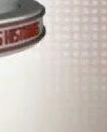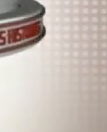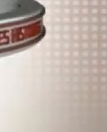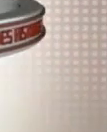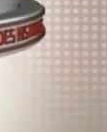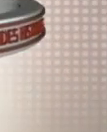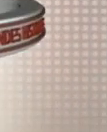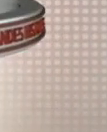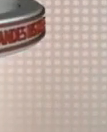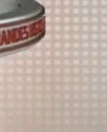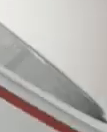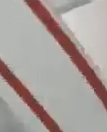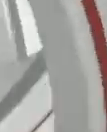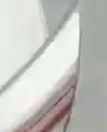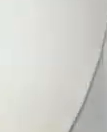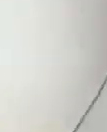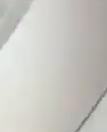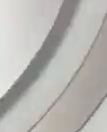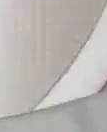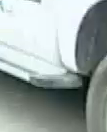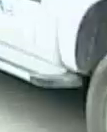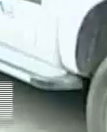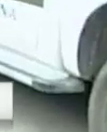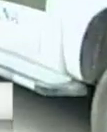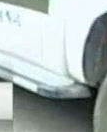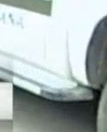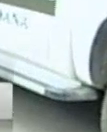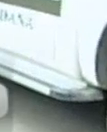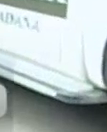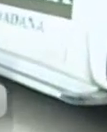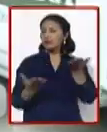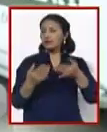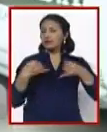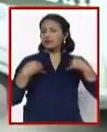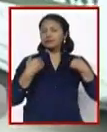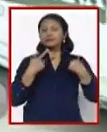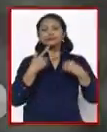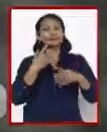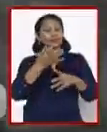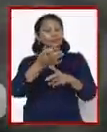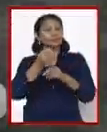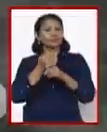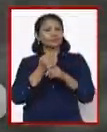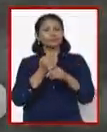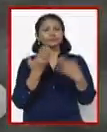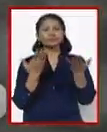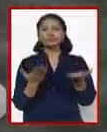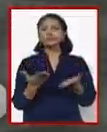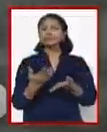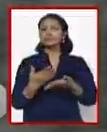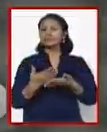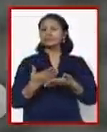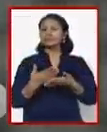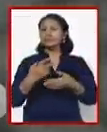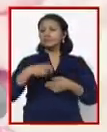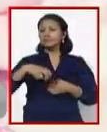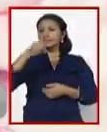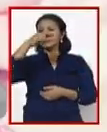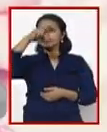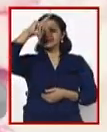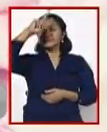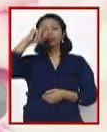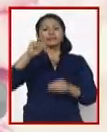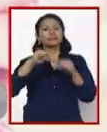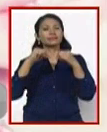al día. En instantes, aparentemente una joven habría sido secuestrada y se encontraría en el vecino país de Perú.